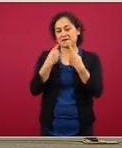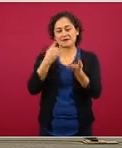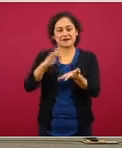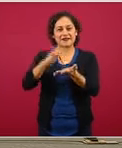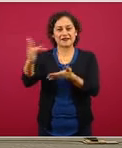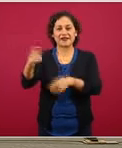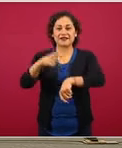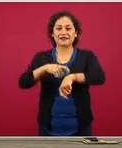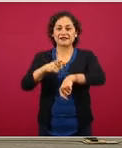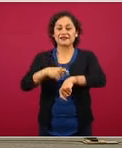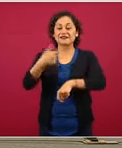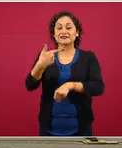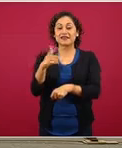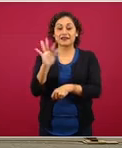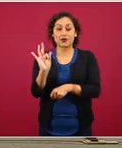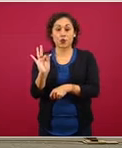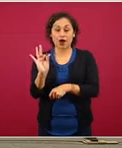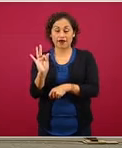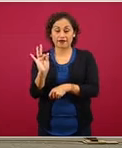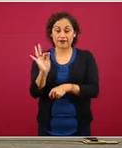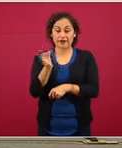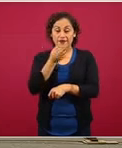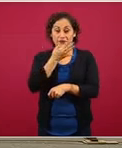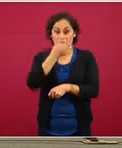las 19:40